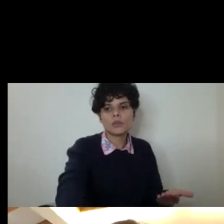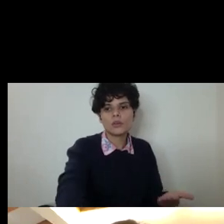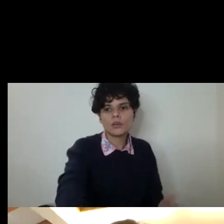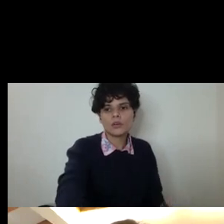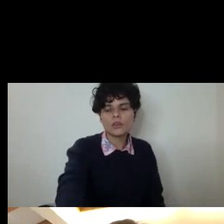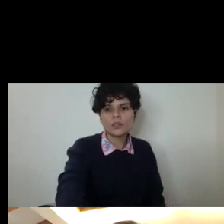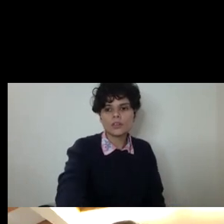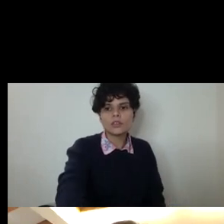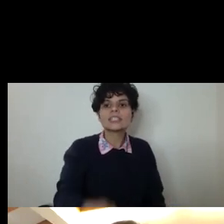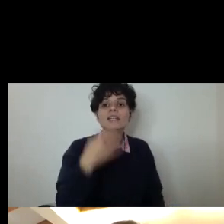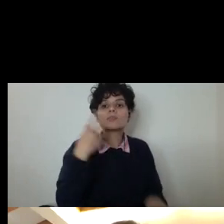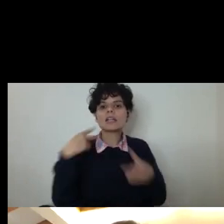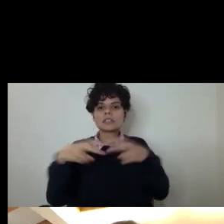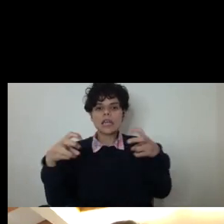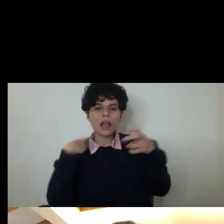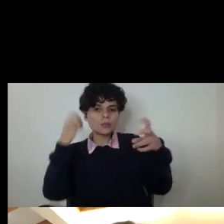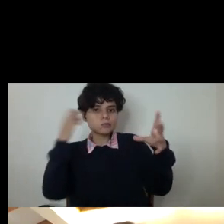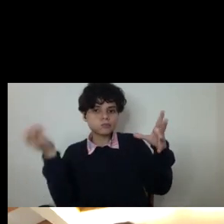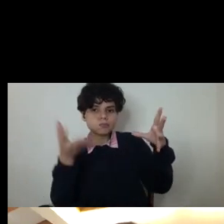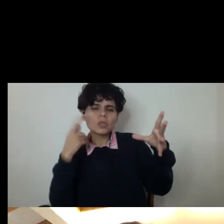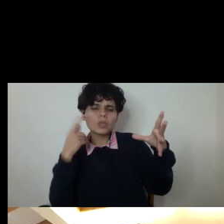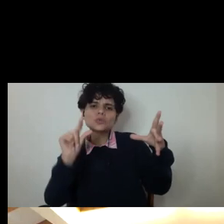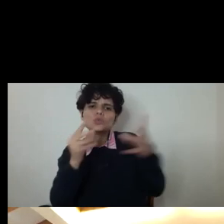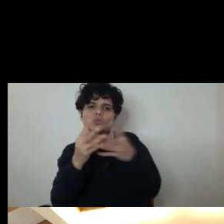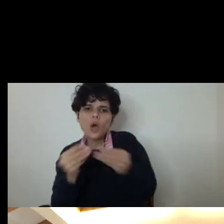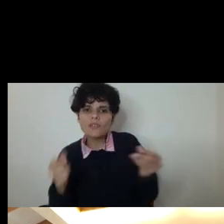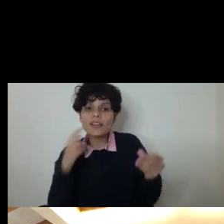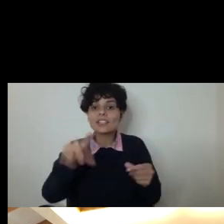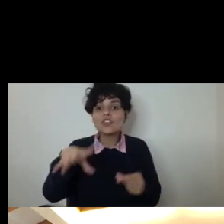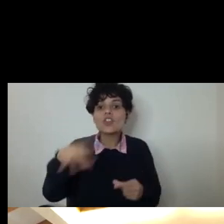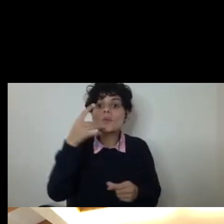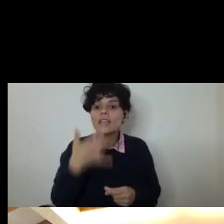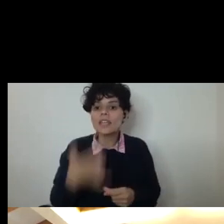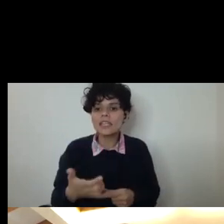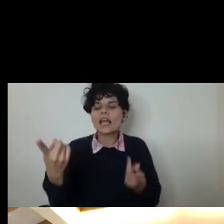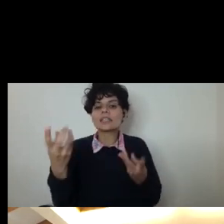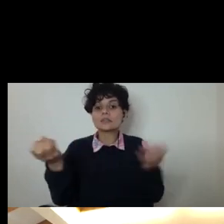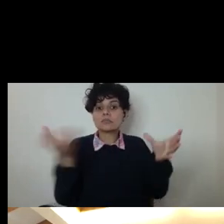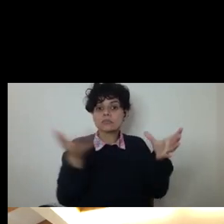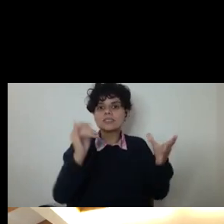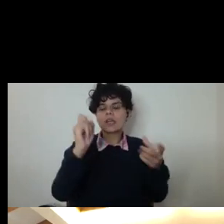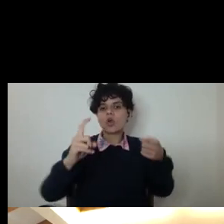pequeñas. Entonces, eso que está demostrando que las señales se están comunicando, que estos canales